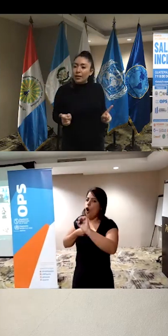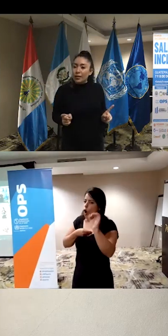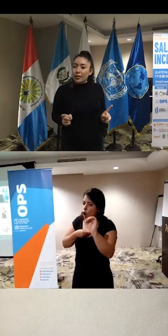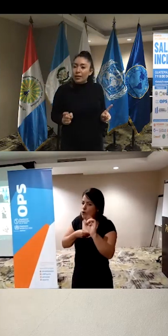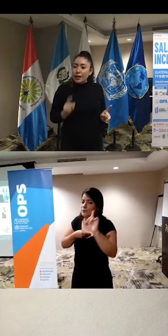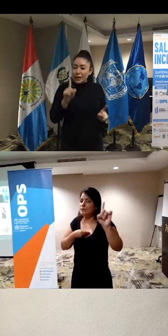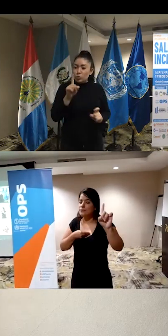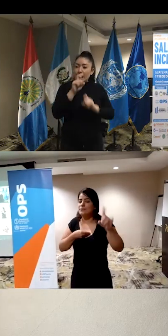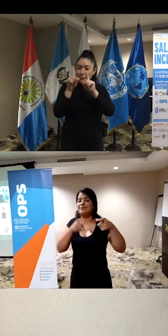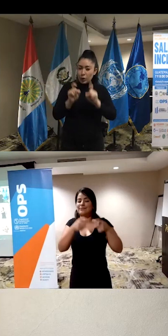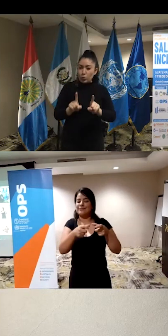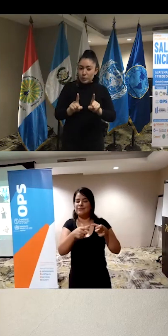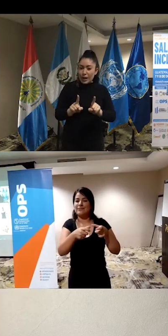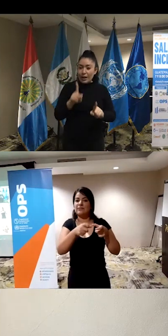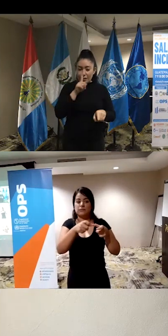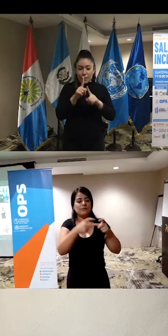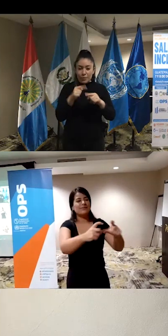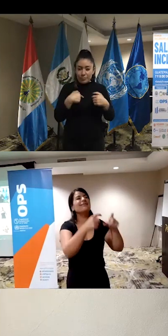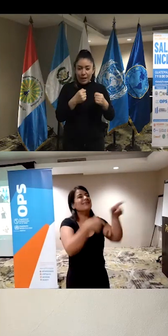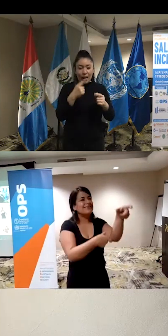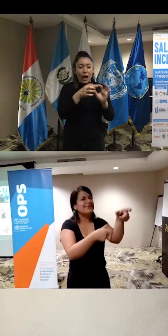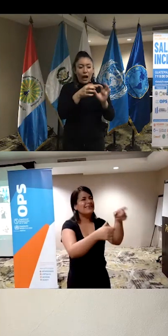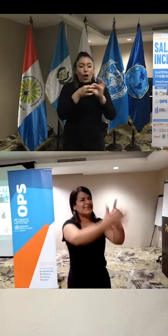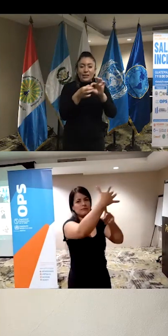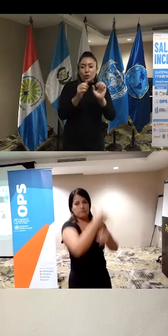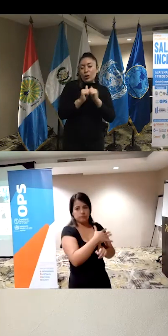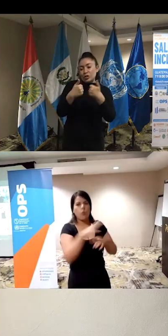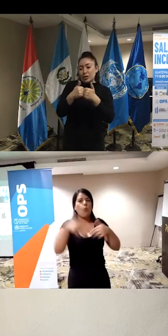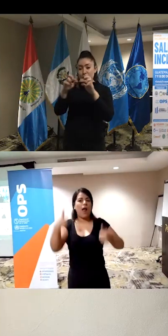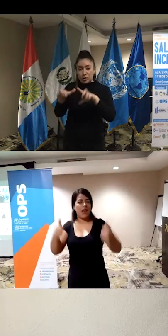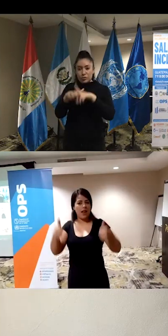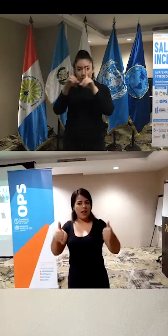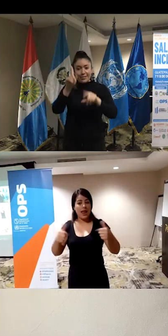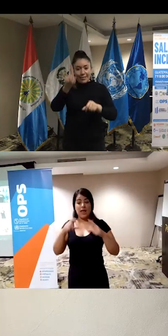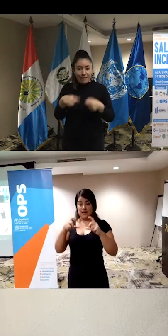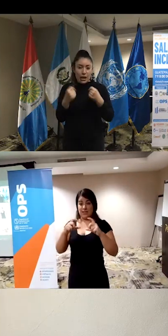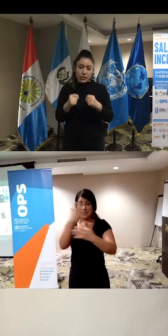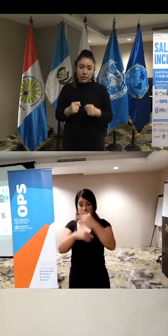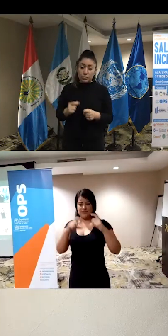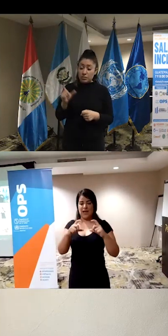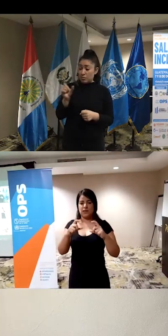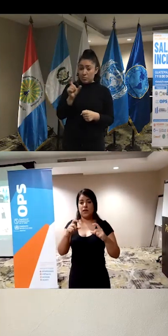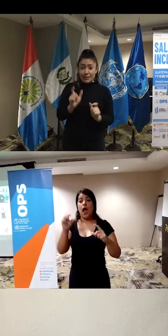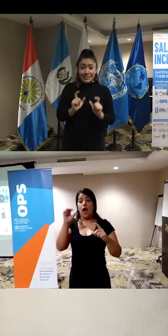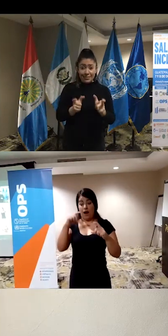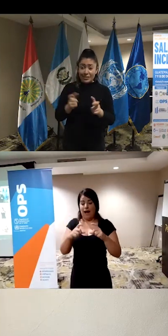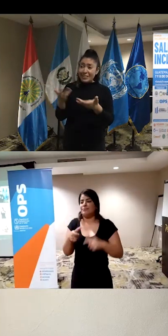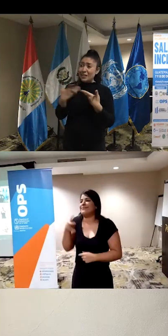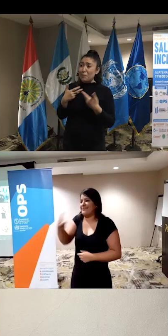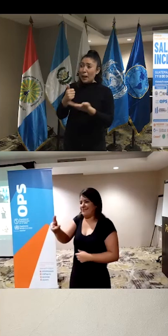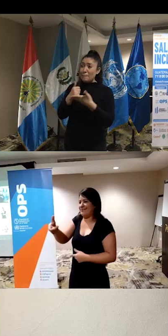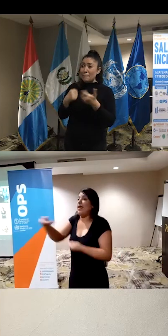pregunta que las organizaciones de las personas con discapacidad se deben de hacer y vigilar los procesos